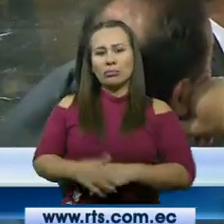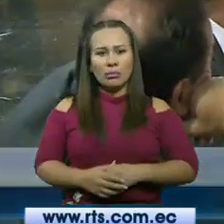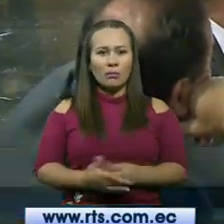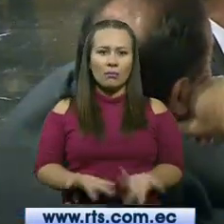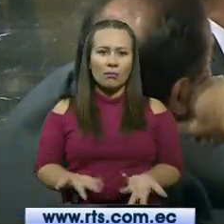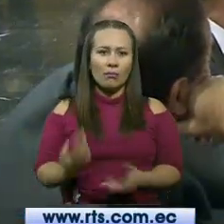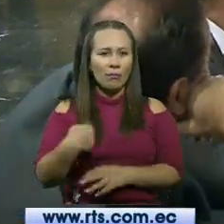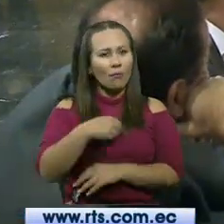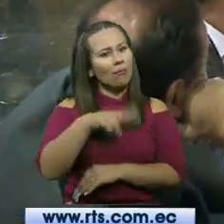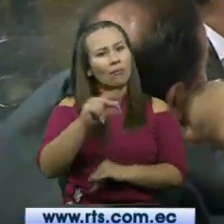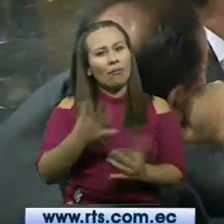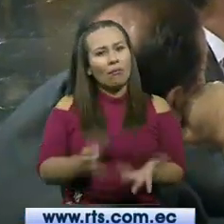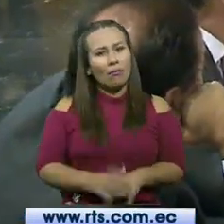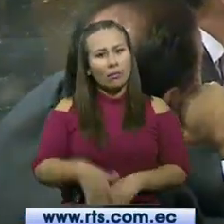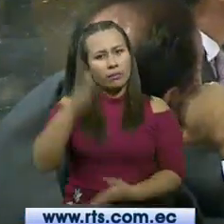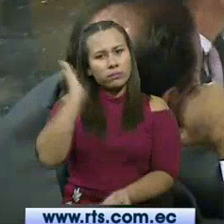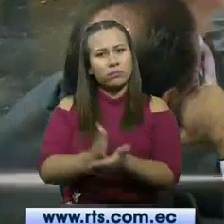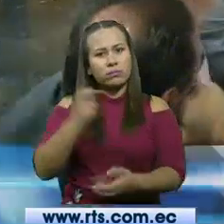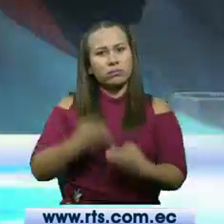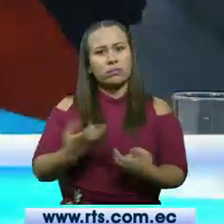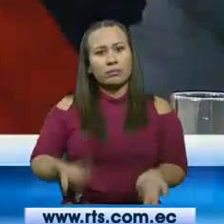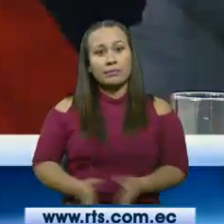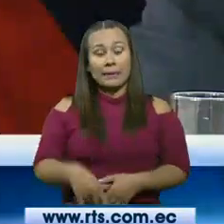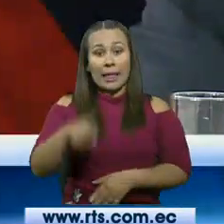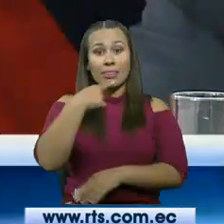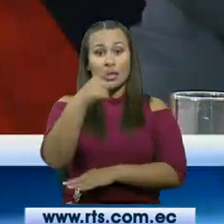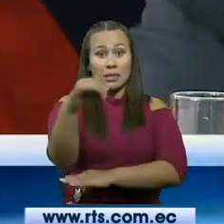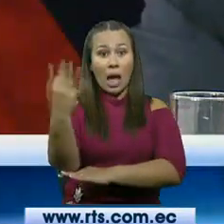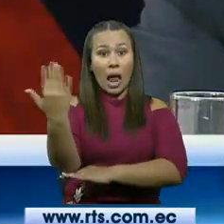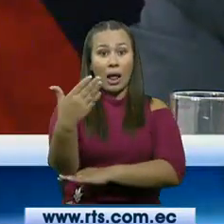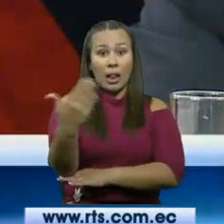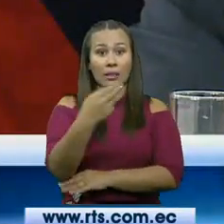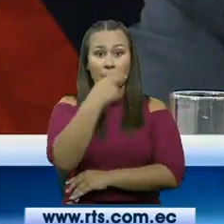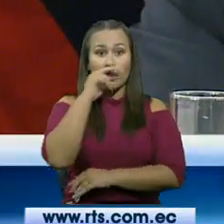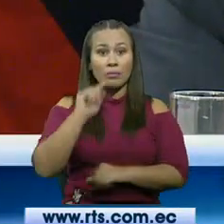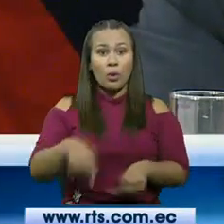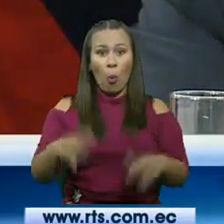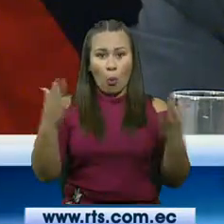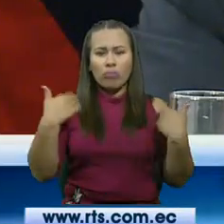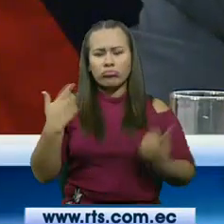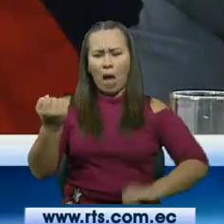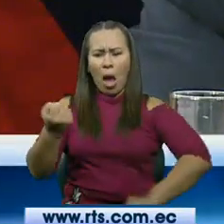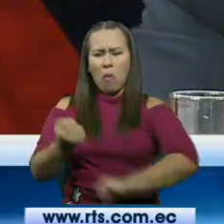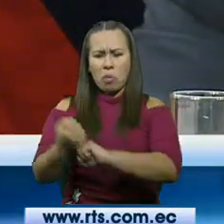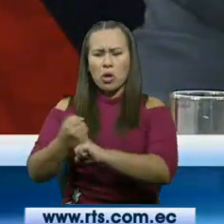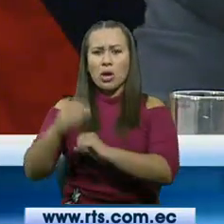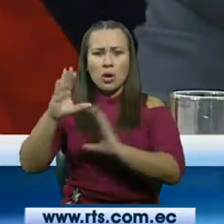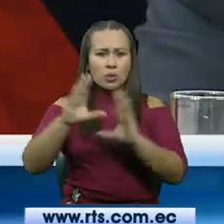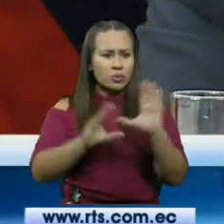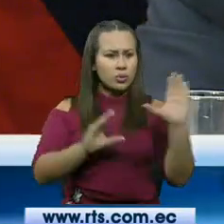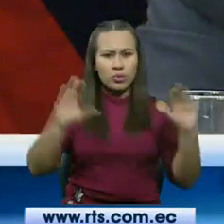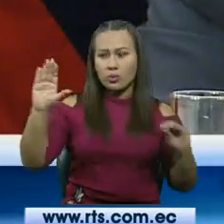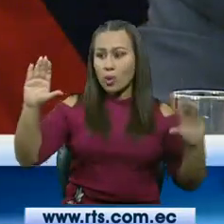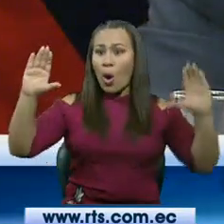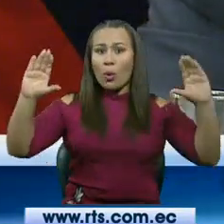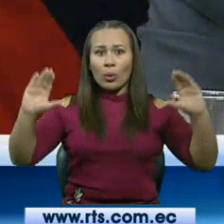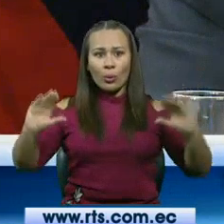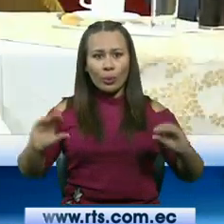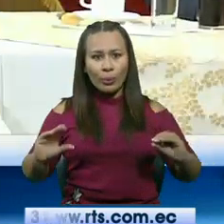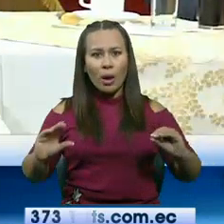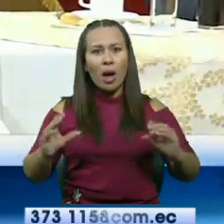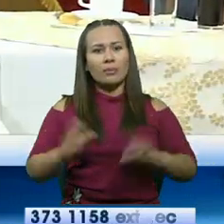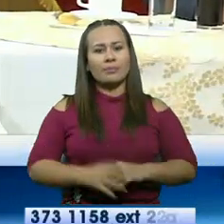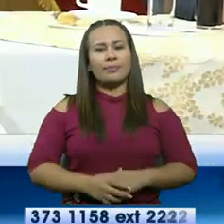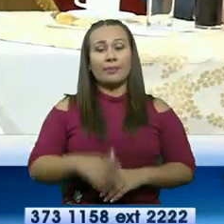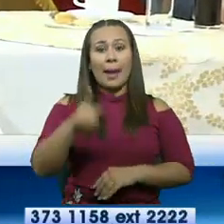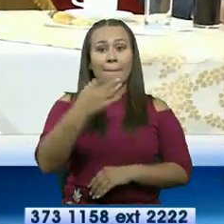propuesta multipartidista, aclara el alcalde de Guayaquil, quien afirma que de ser aprobada contribuirá a reducir drásticamente este tipo de delitos.